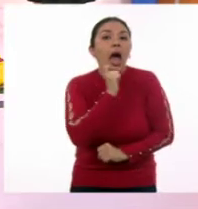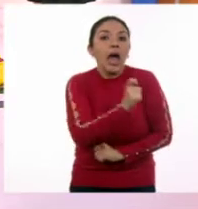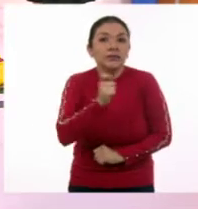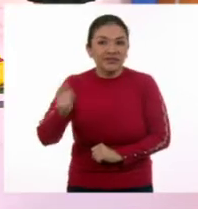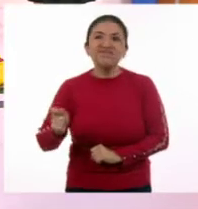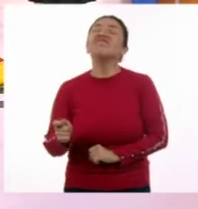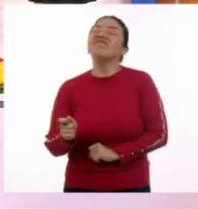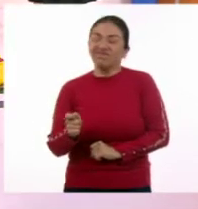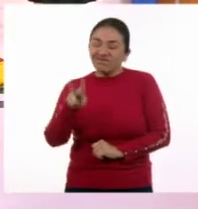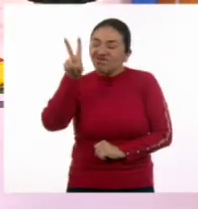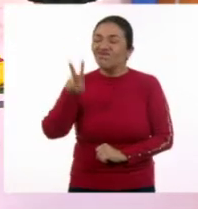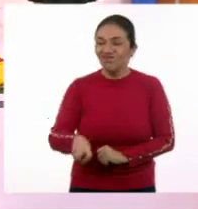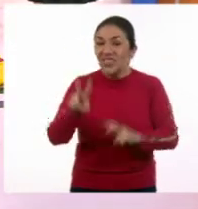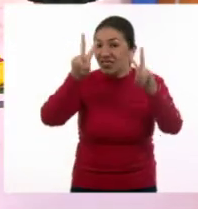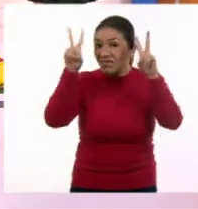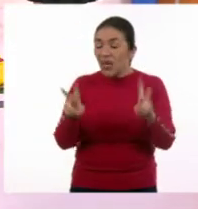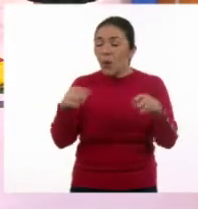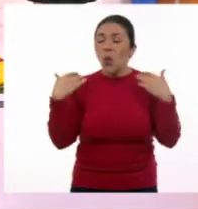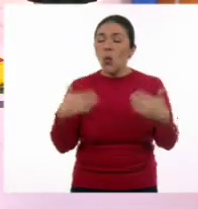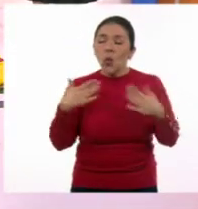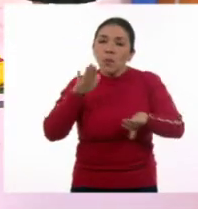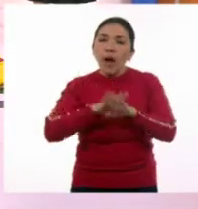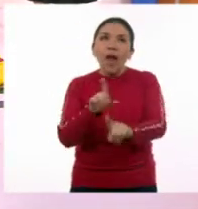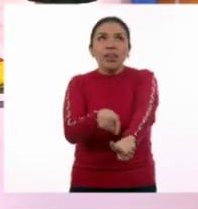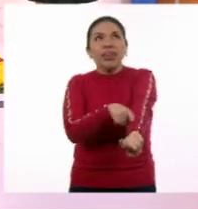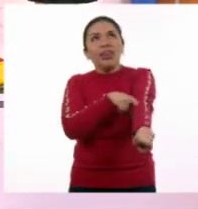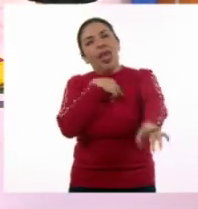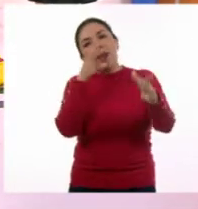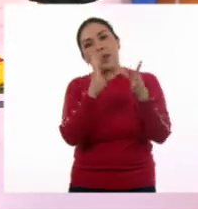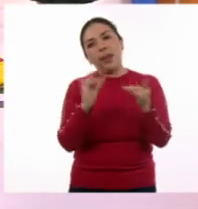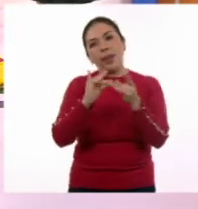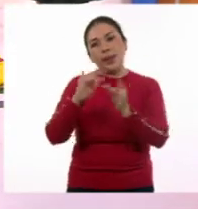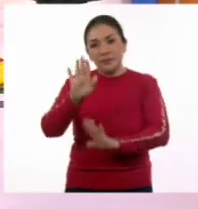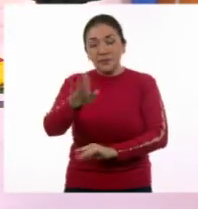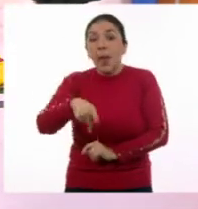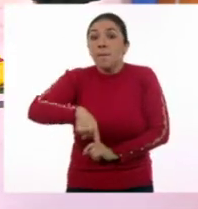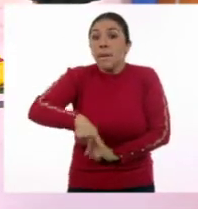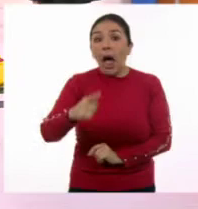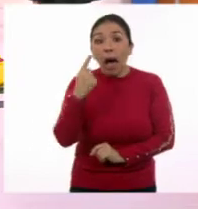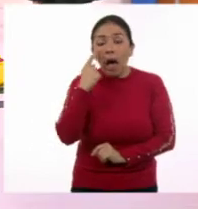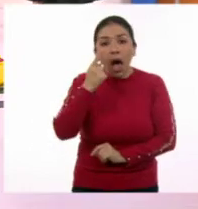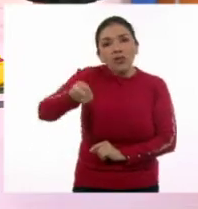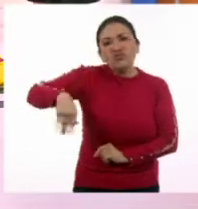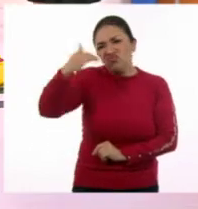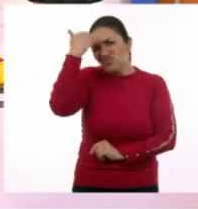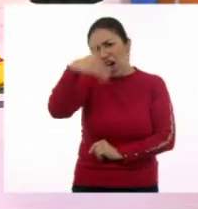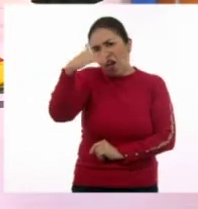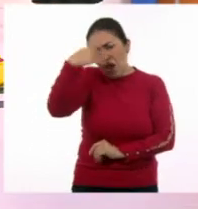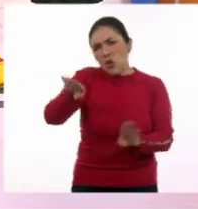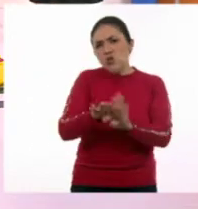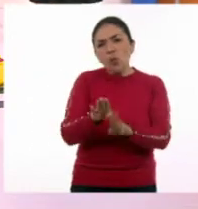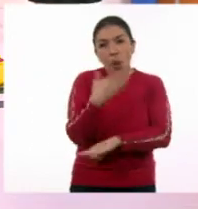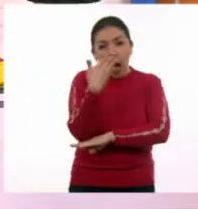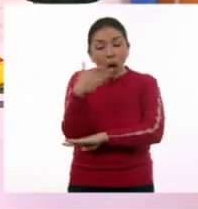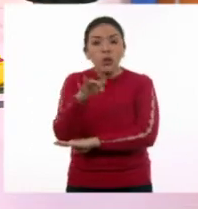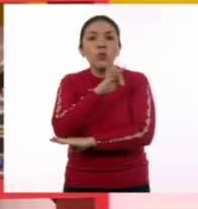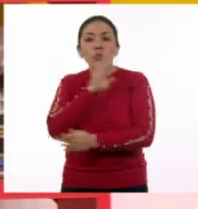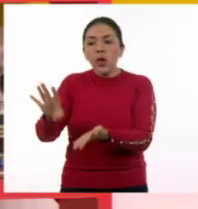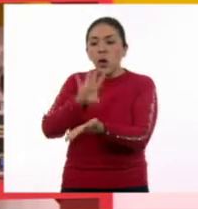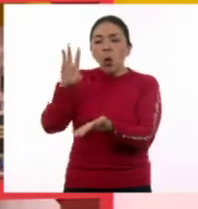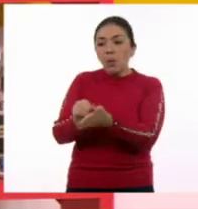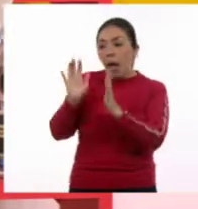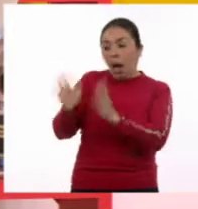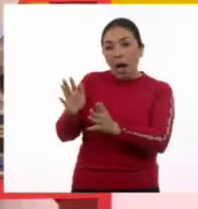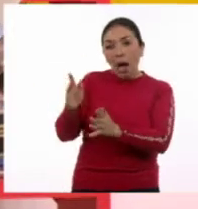cierto así este es un tema un poco extenso pero en general están capacitadas las ambulancias para tener todo lo